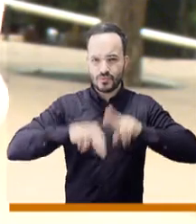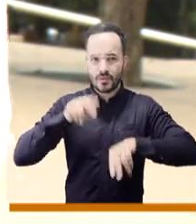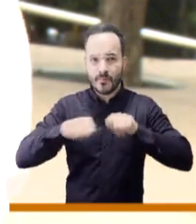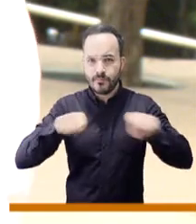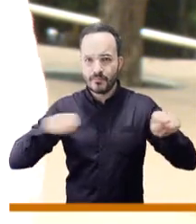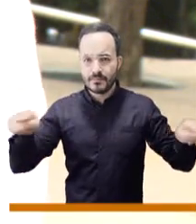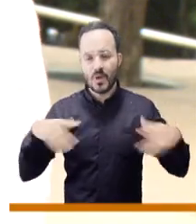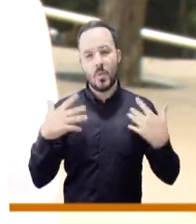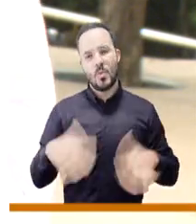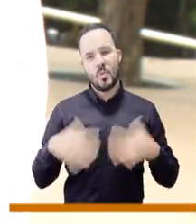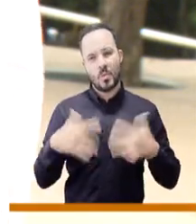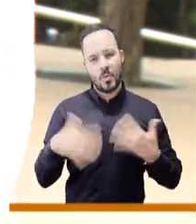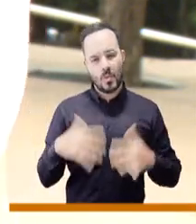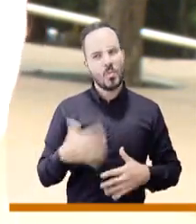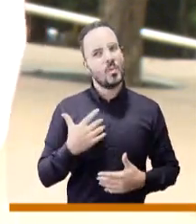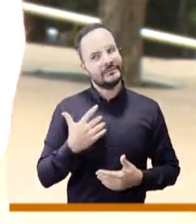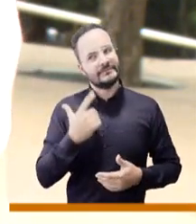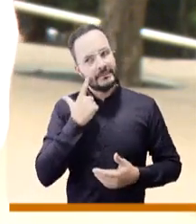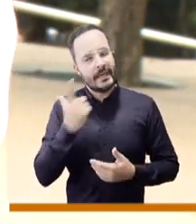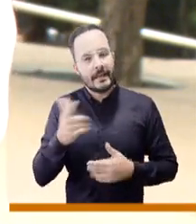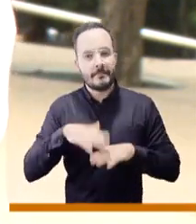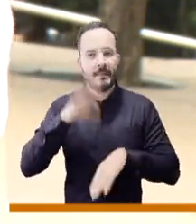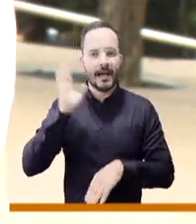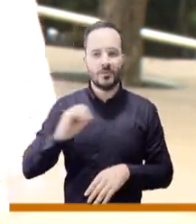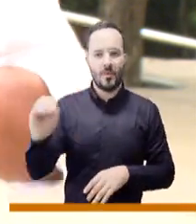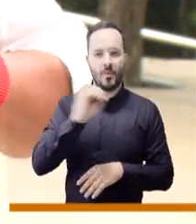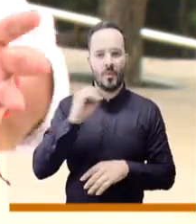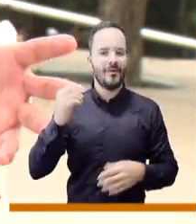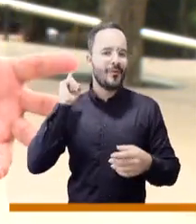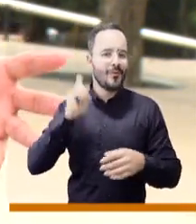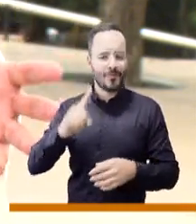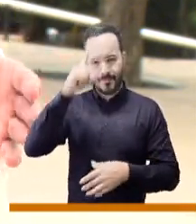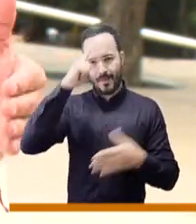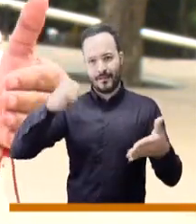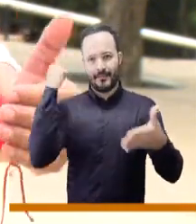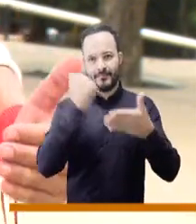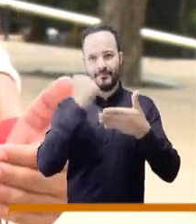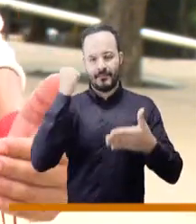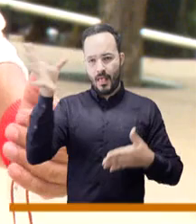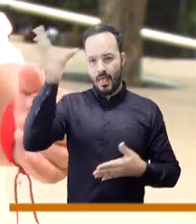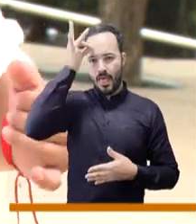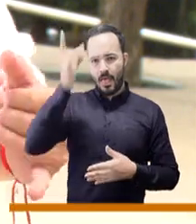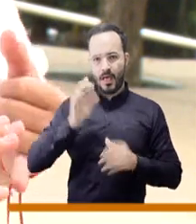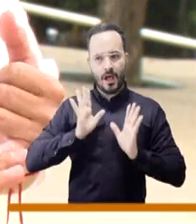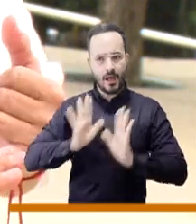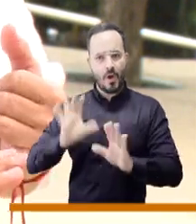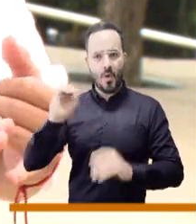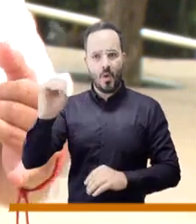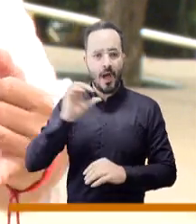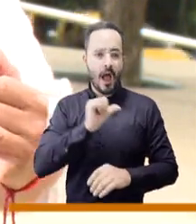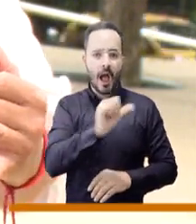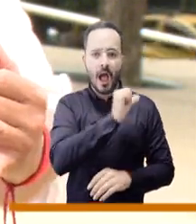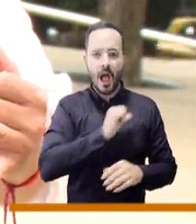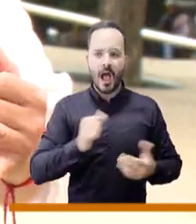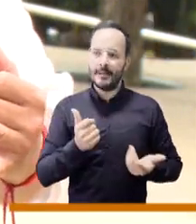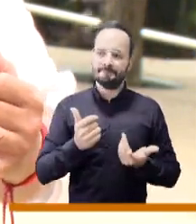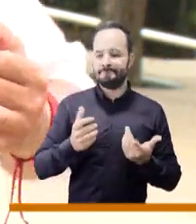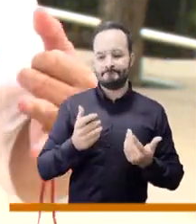son trabajos que el estereotipo te dijo que solamente lo ocupan los hombres y no las mujeres se quedan desempleadas, por